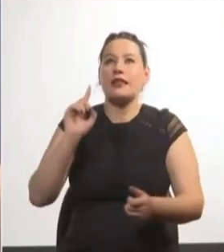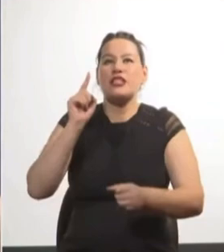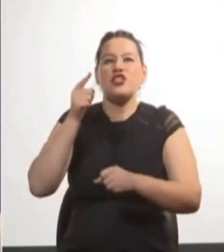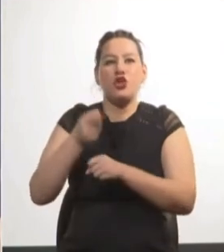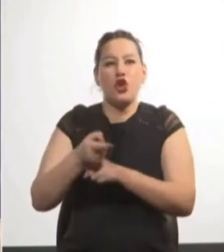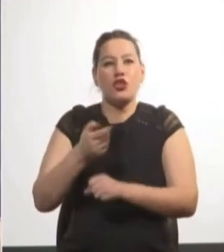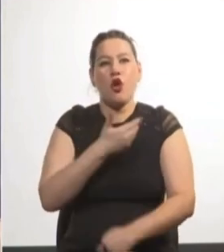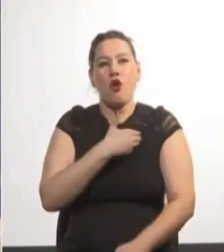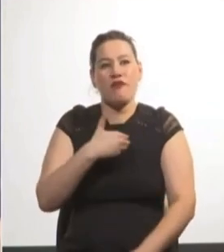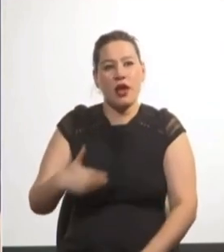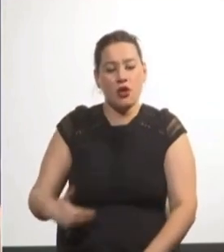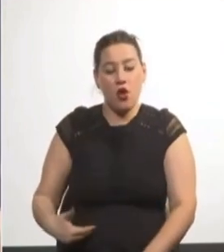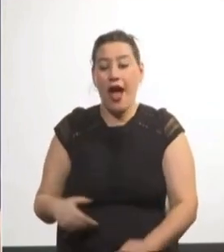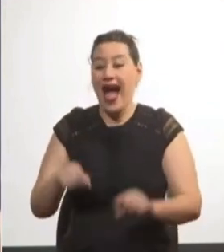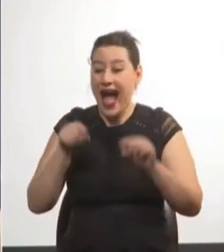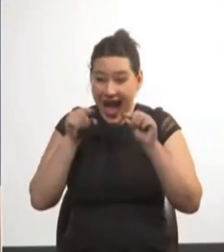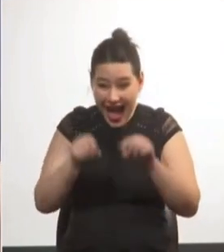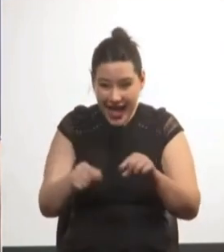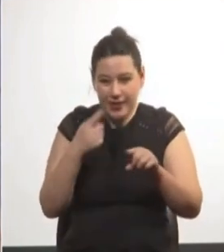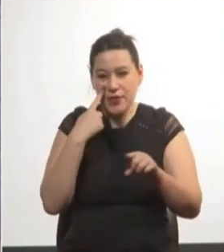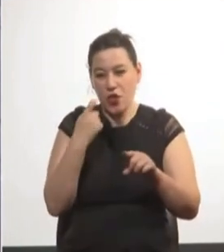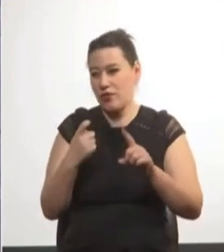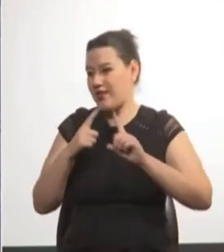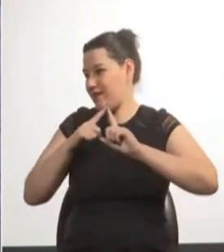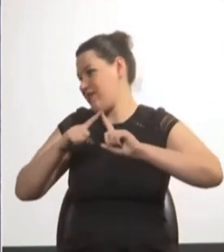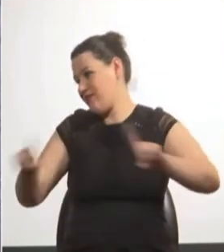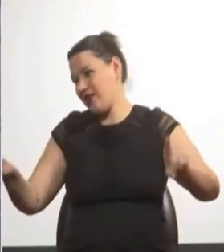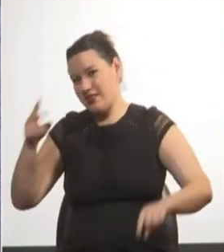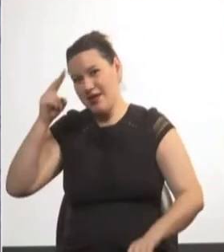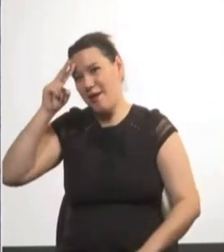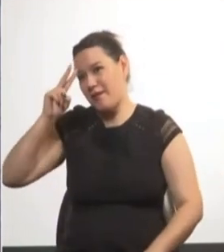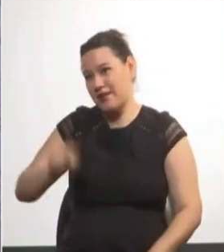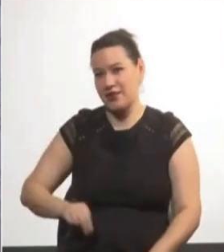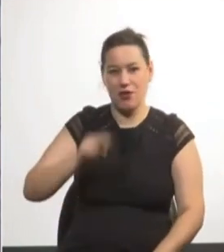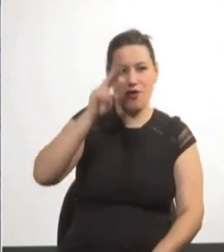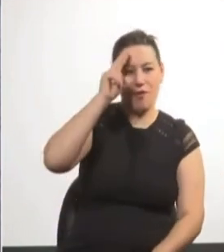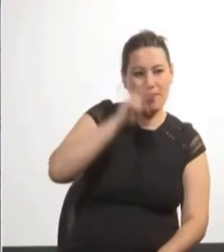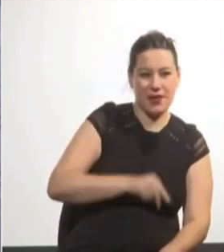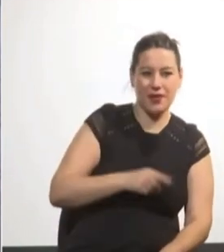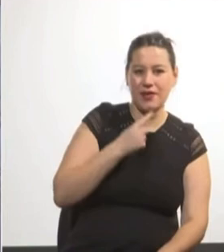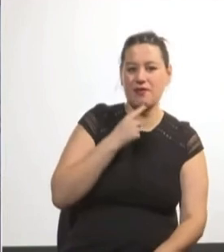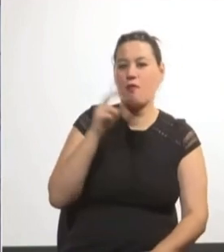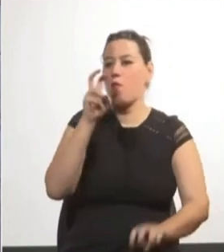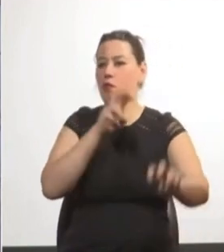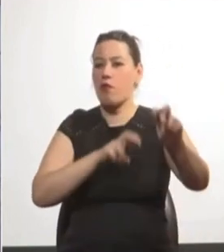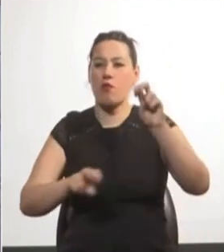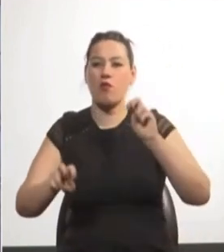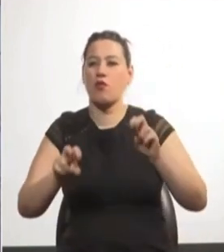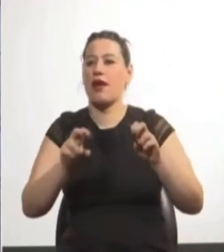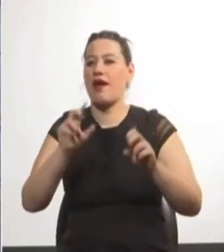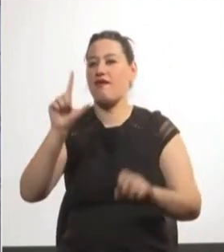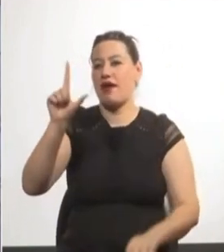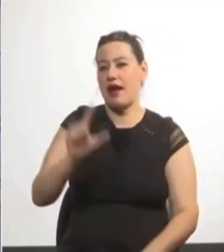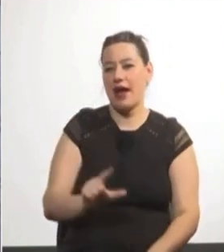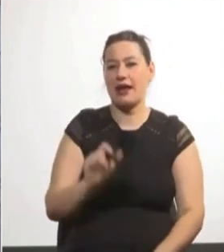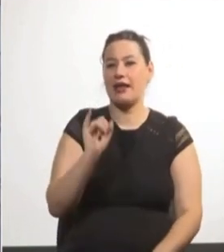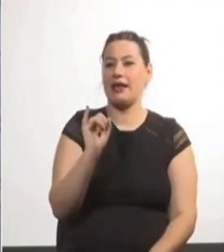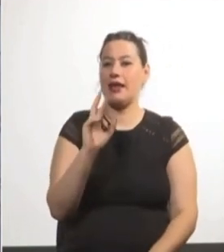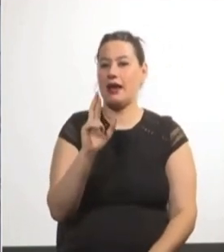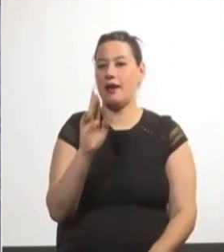es ahí donde tenemos miradas bien diferentes, de bajar estos impuestos, el IRPF y el